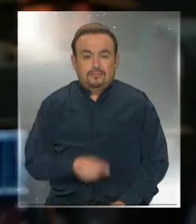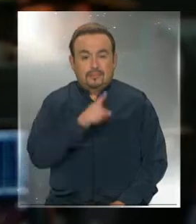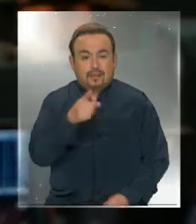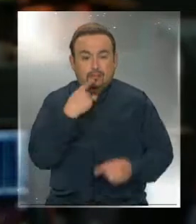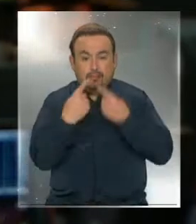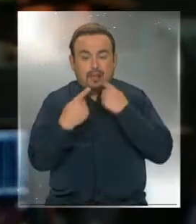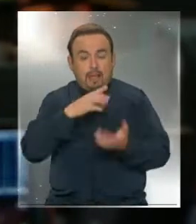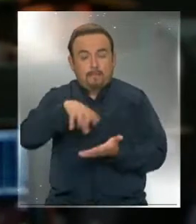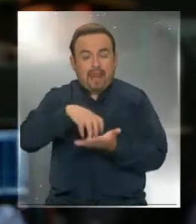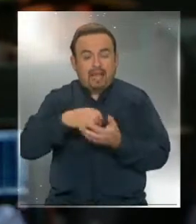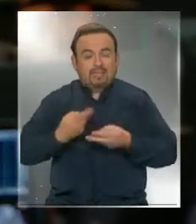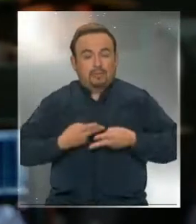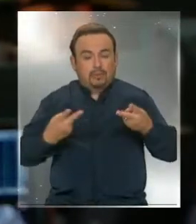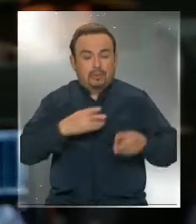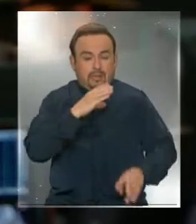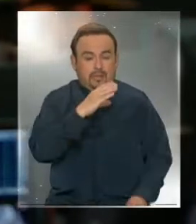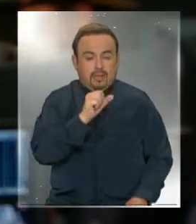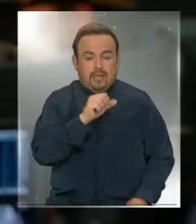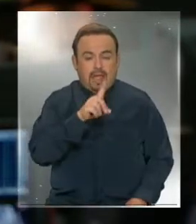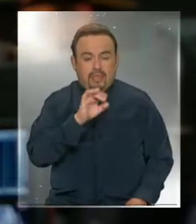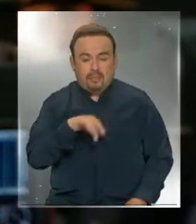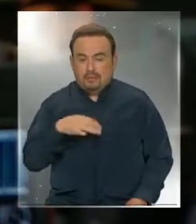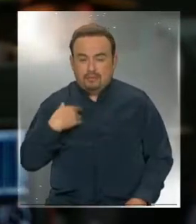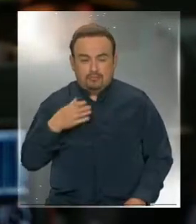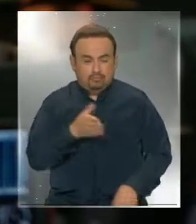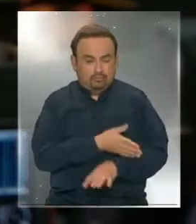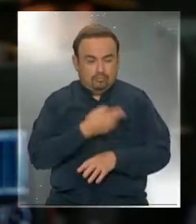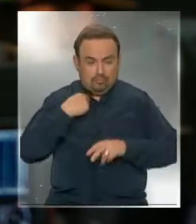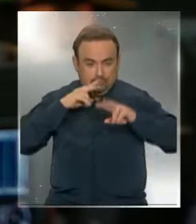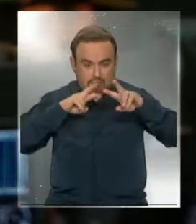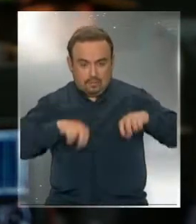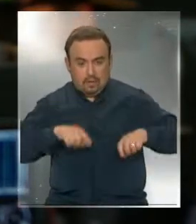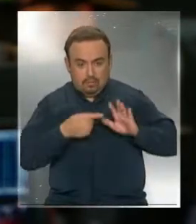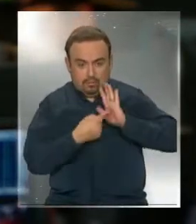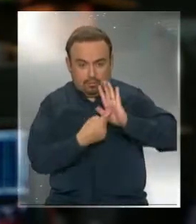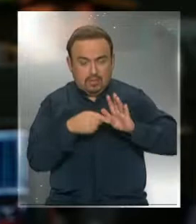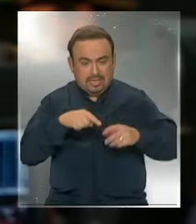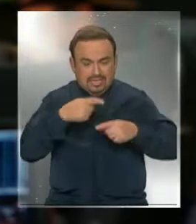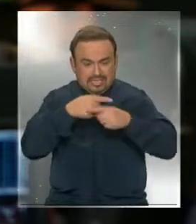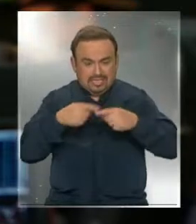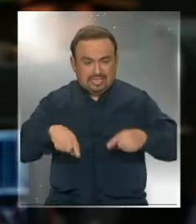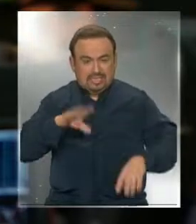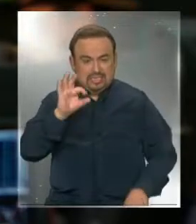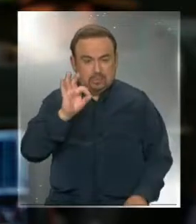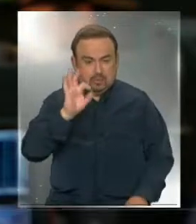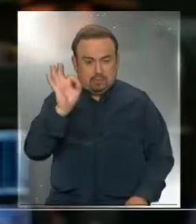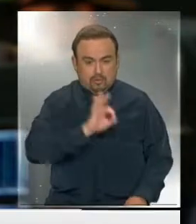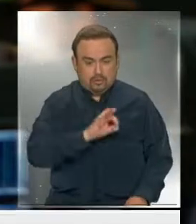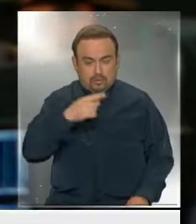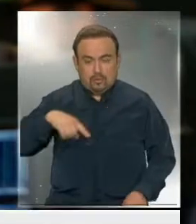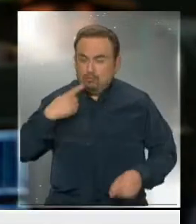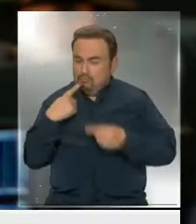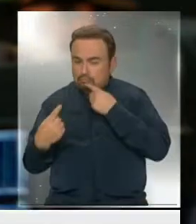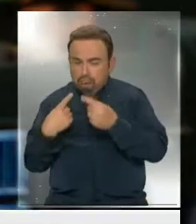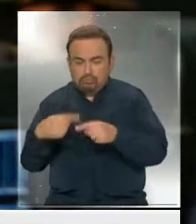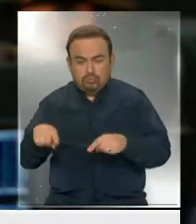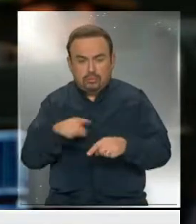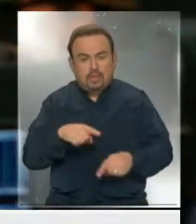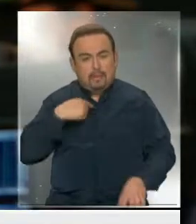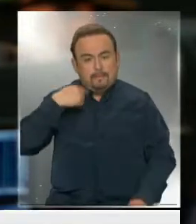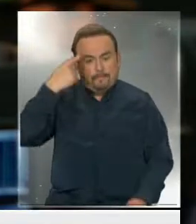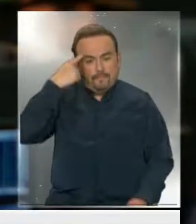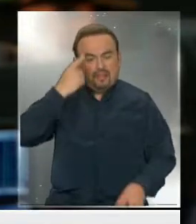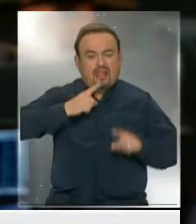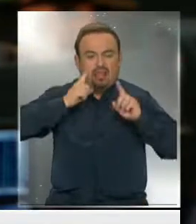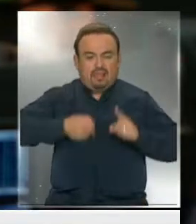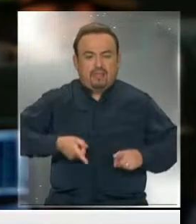La encuesta Plaza Pública Academ que revisábamos hace algunos minutos muestra esta semana que el 50% de los consultados piensa que se